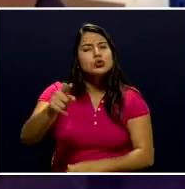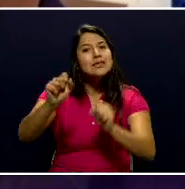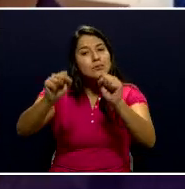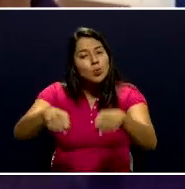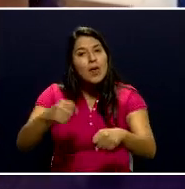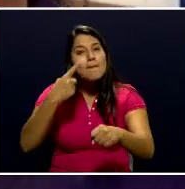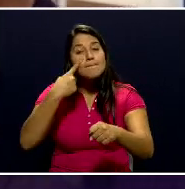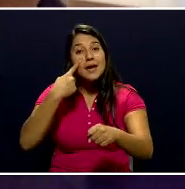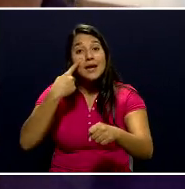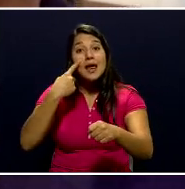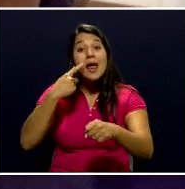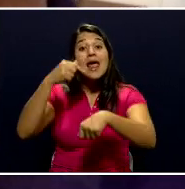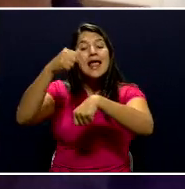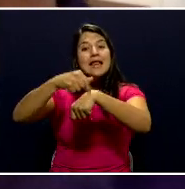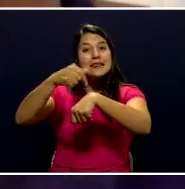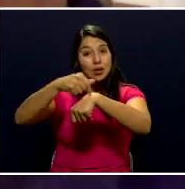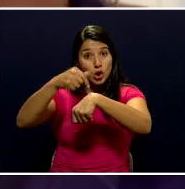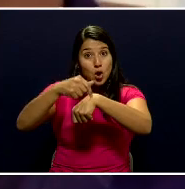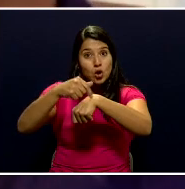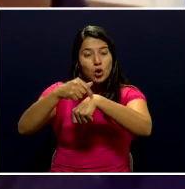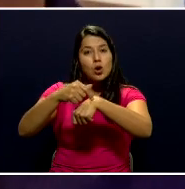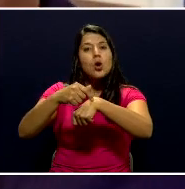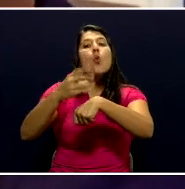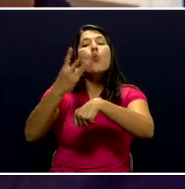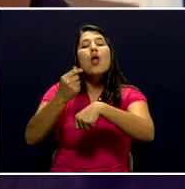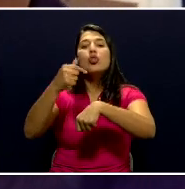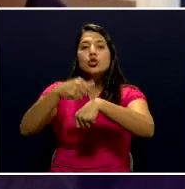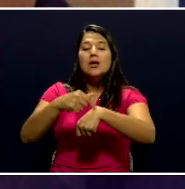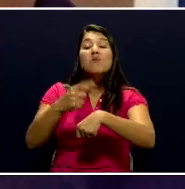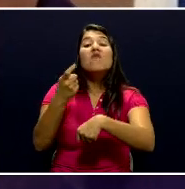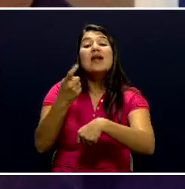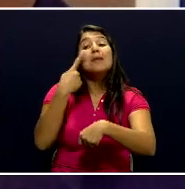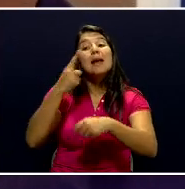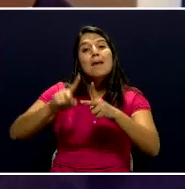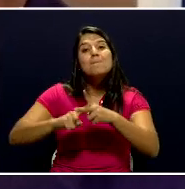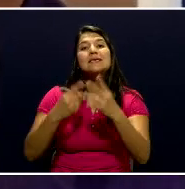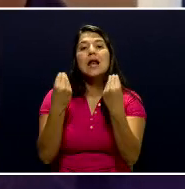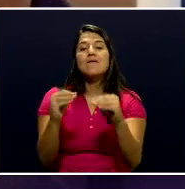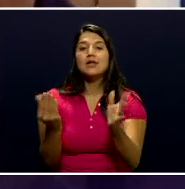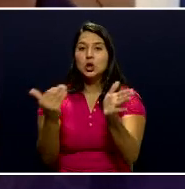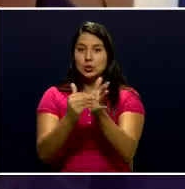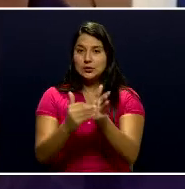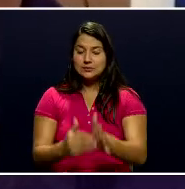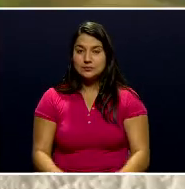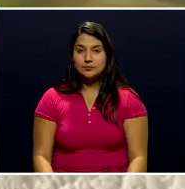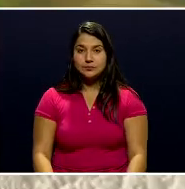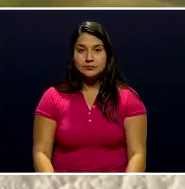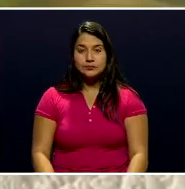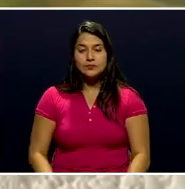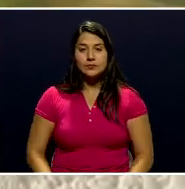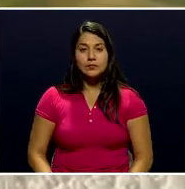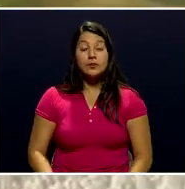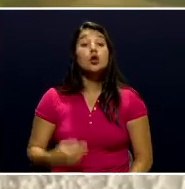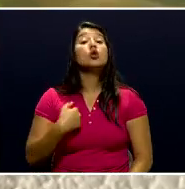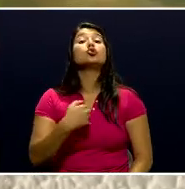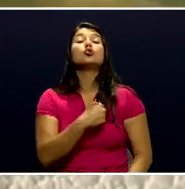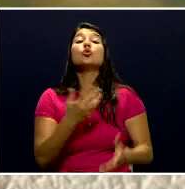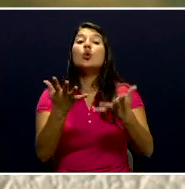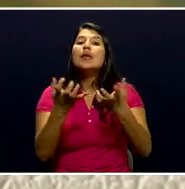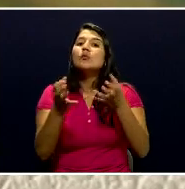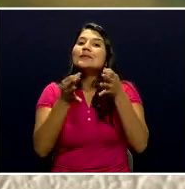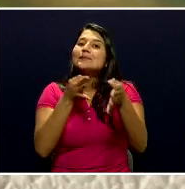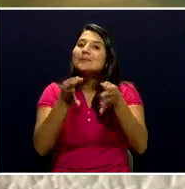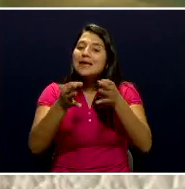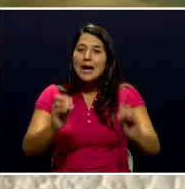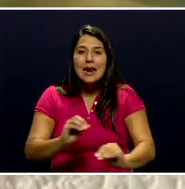página el reloj con el conteo regresivo para que estén pendientes del momento en que ya van a poder realizar la compra. Queremos aclarar a todo el